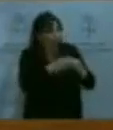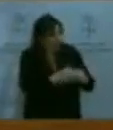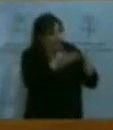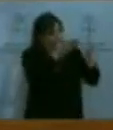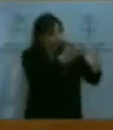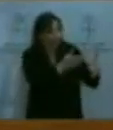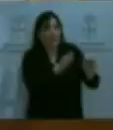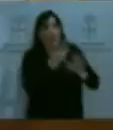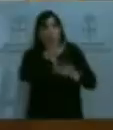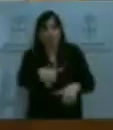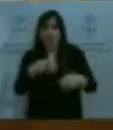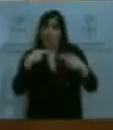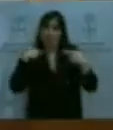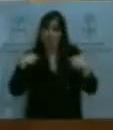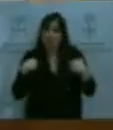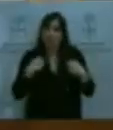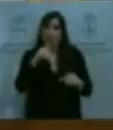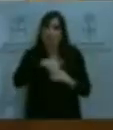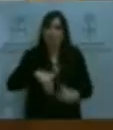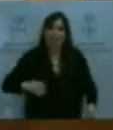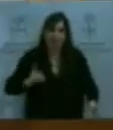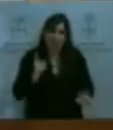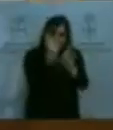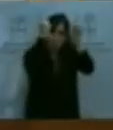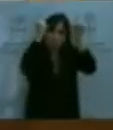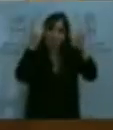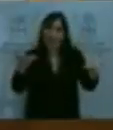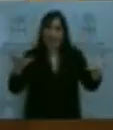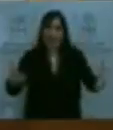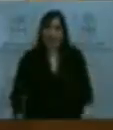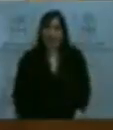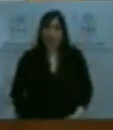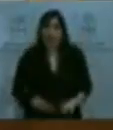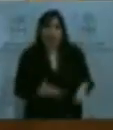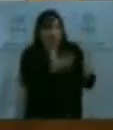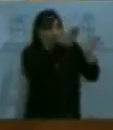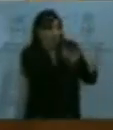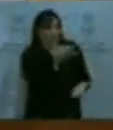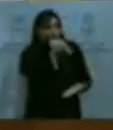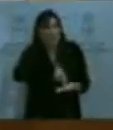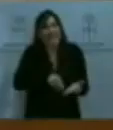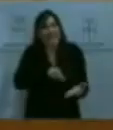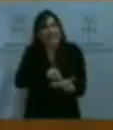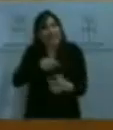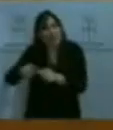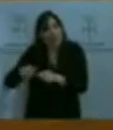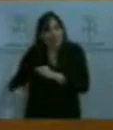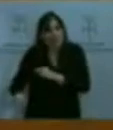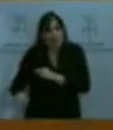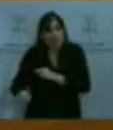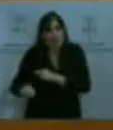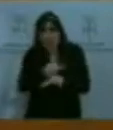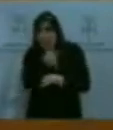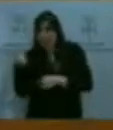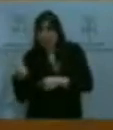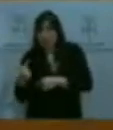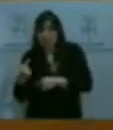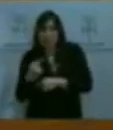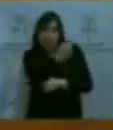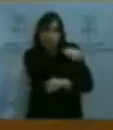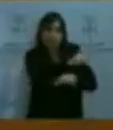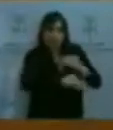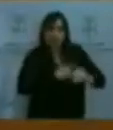en contra. Entonces, usted no puede venir aquí a exigir cosas a los demás que ustedes no hacen. Pero insisto,